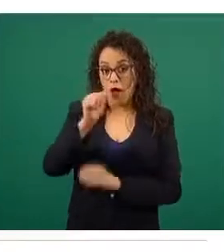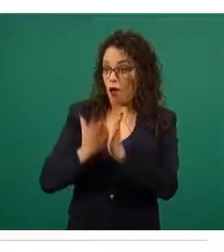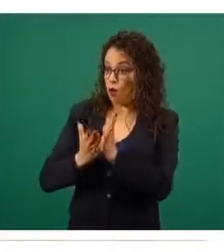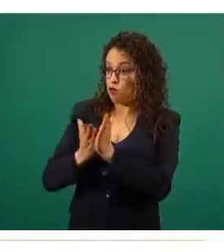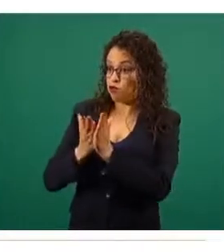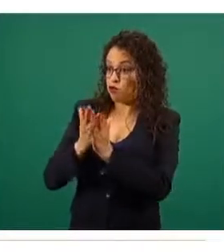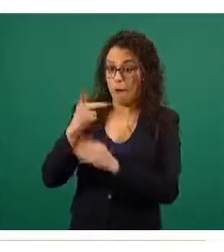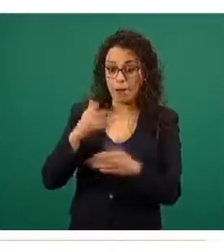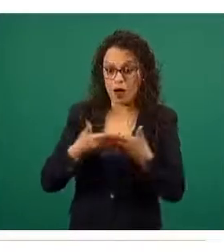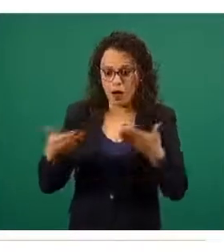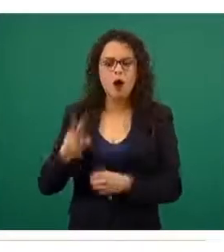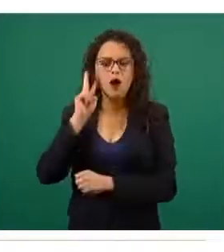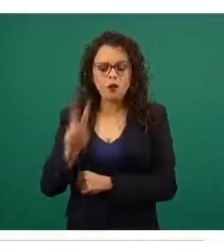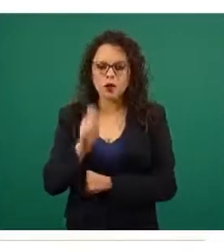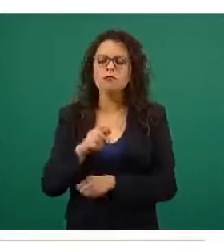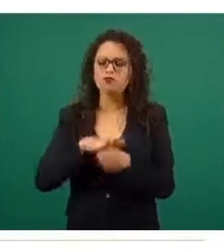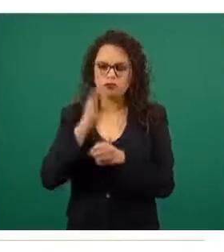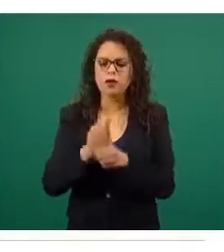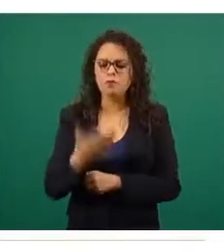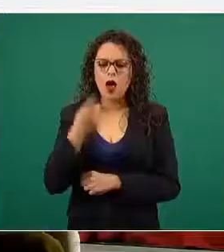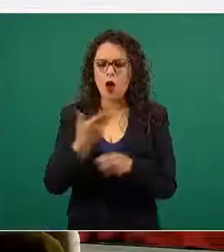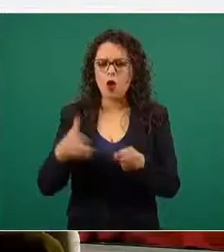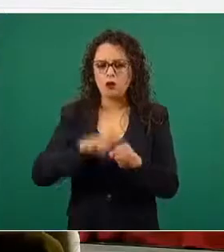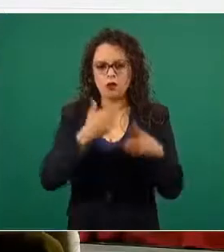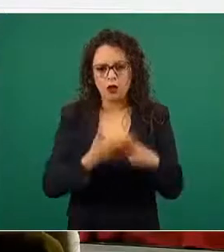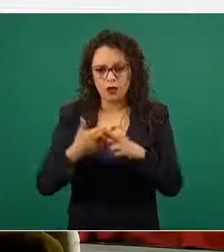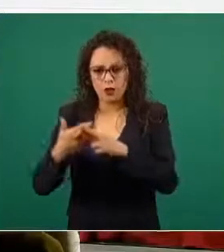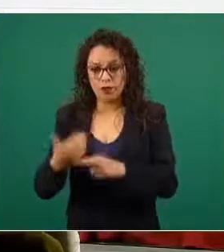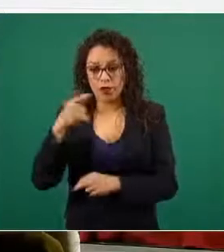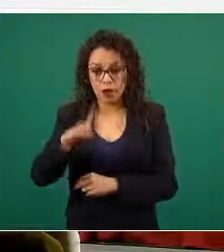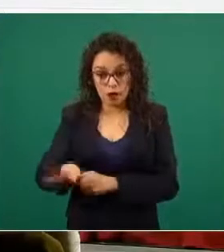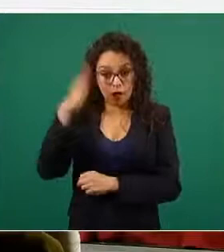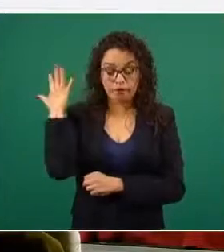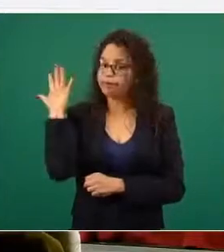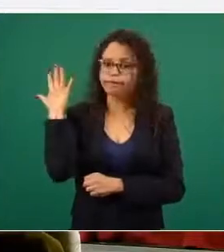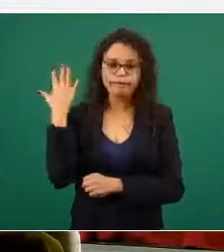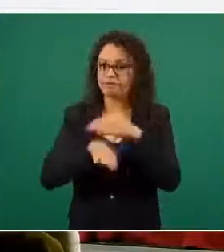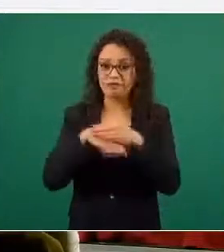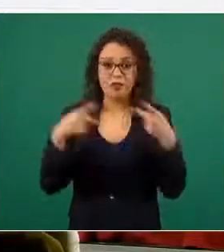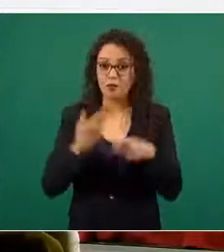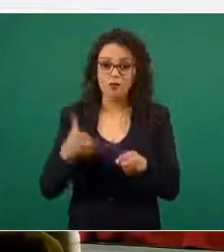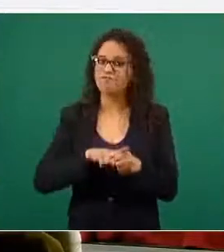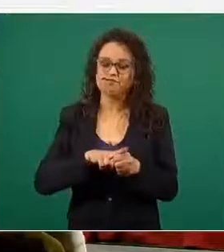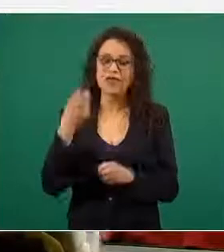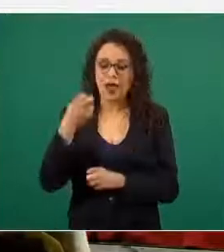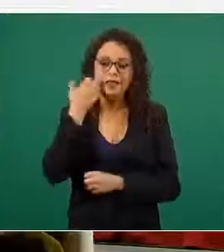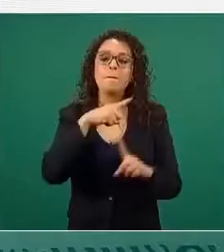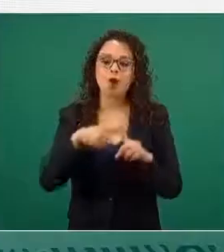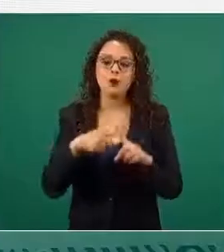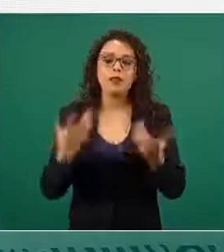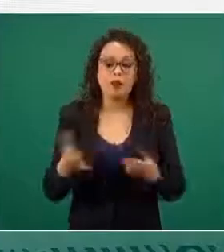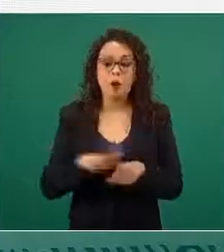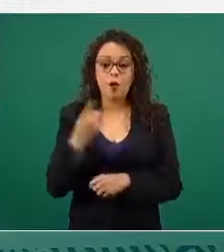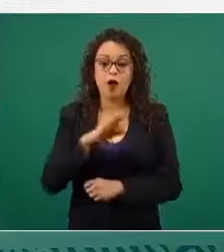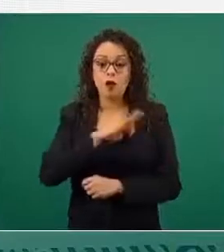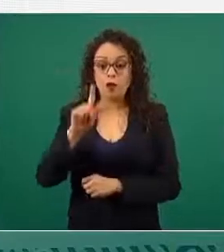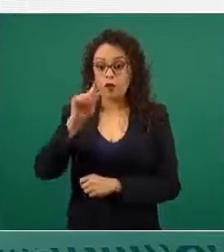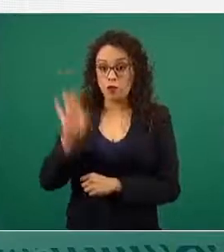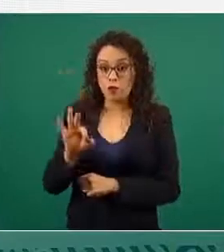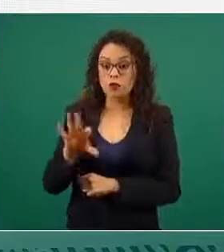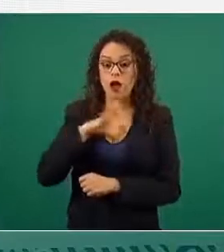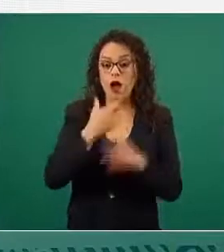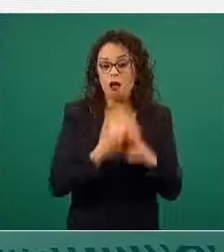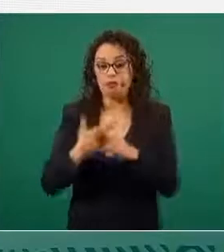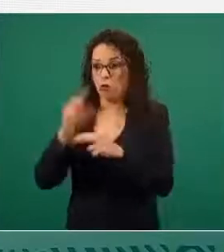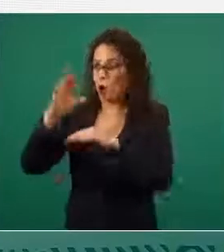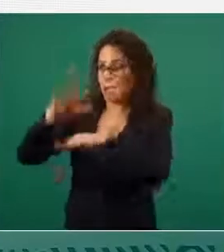mantenido con buena reserva hospitalaria. La siguiente, y vemos cómo no está en una velocidad importante de ocupación hospitalaria. Eso es positivo, le permite tener más de 70% de